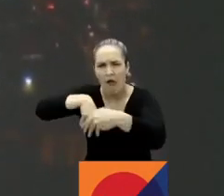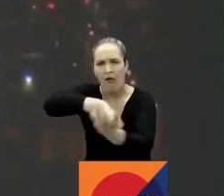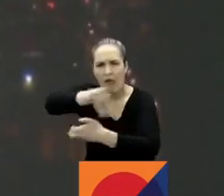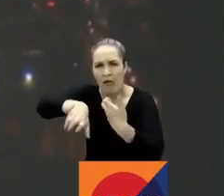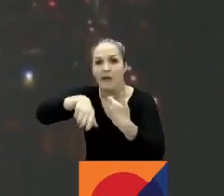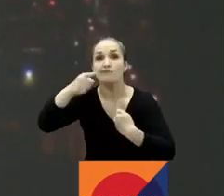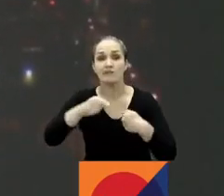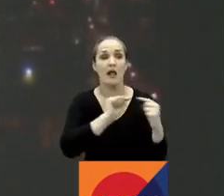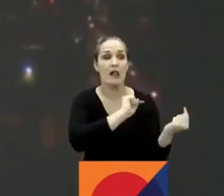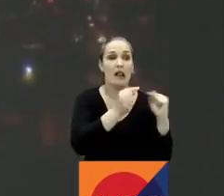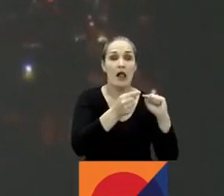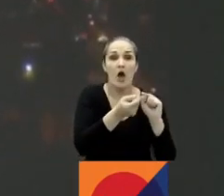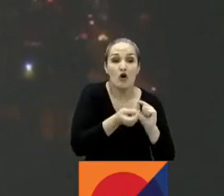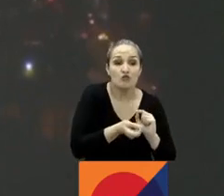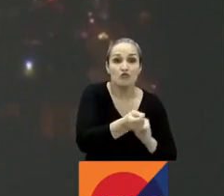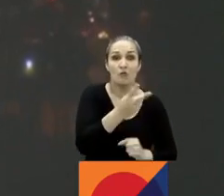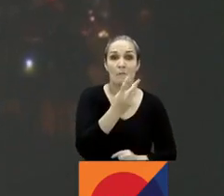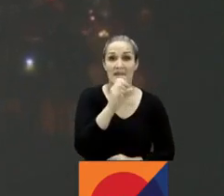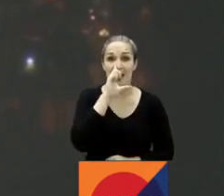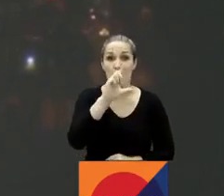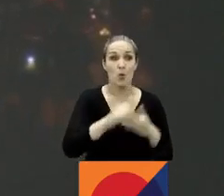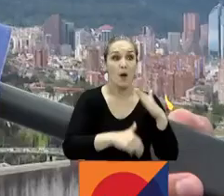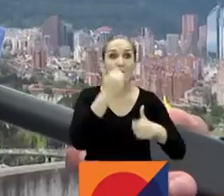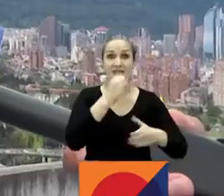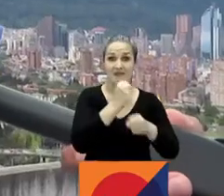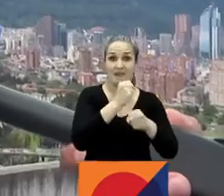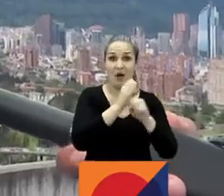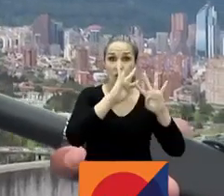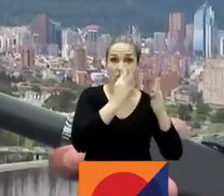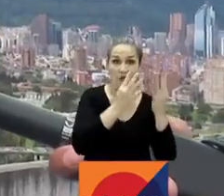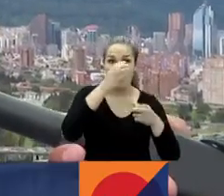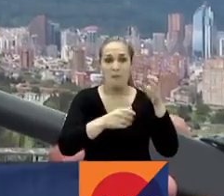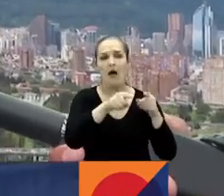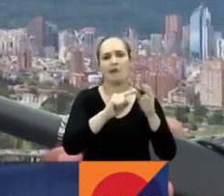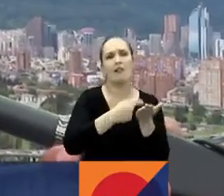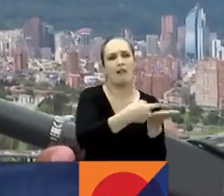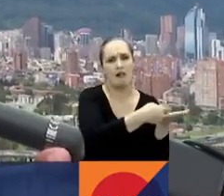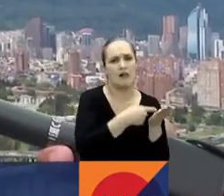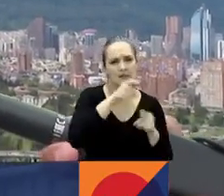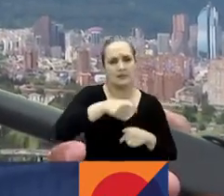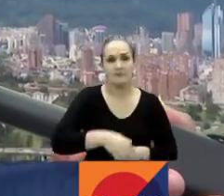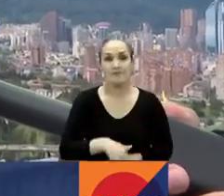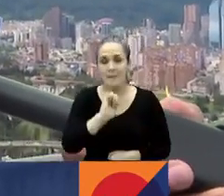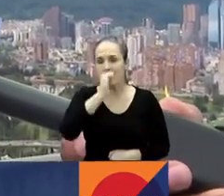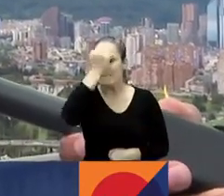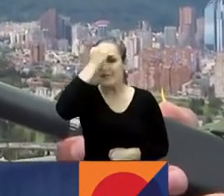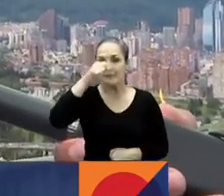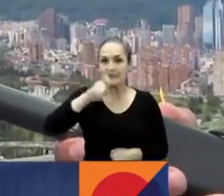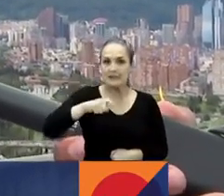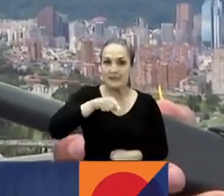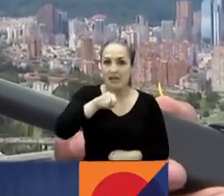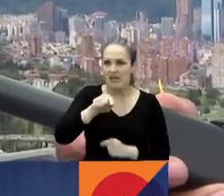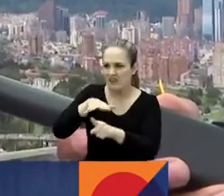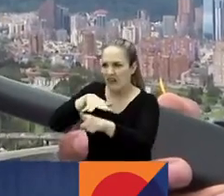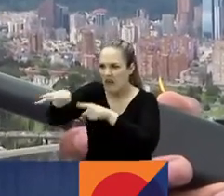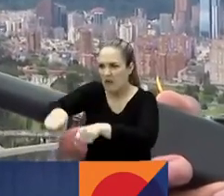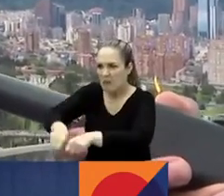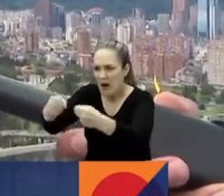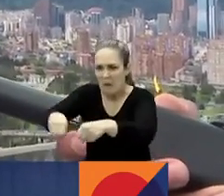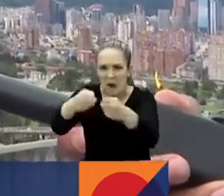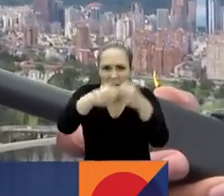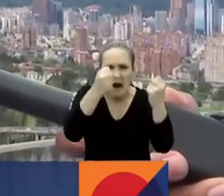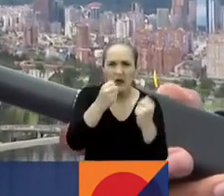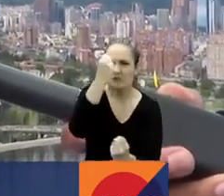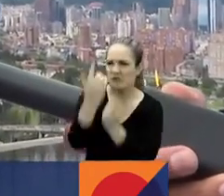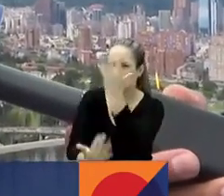la República después del 20 de julio. Ese es uno de los temas esenciales, los ataques a servidores públicos